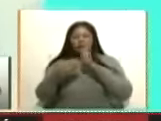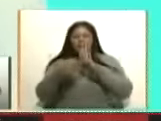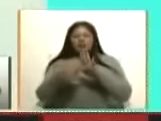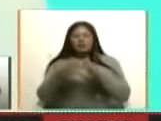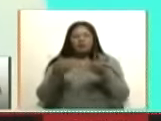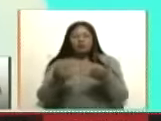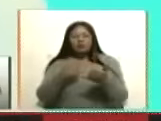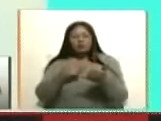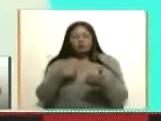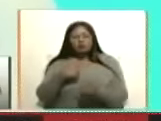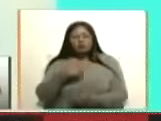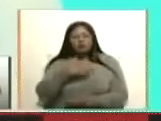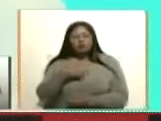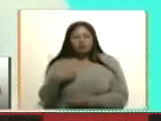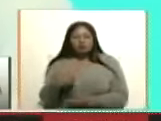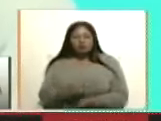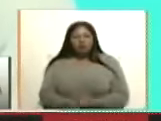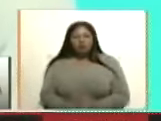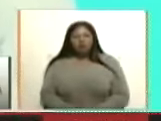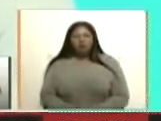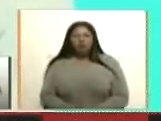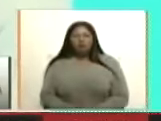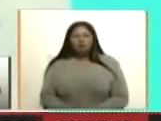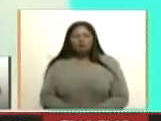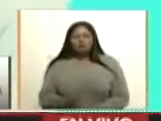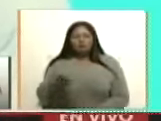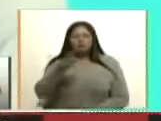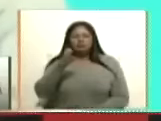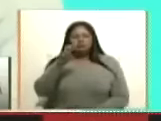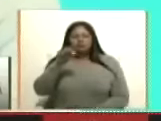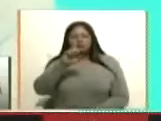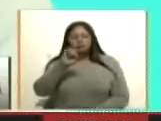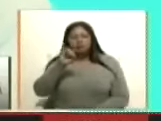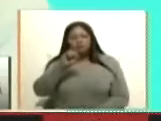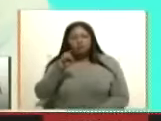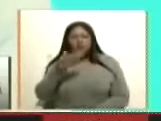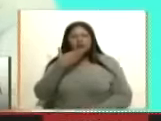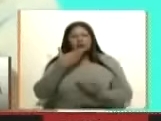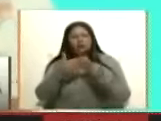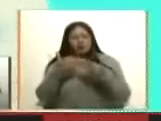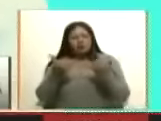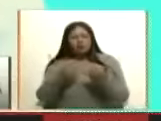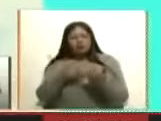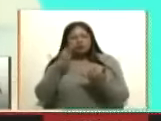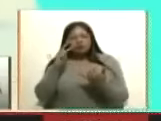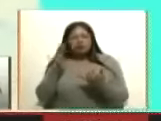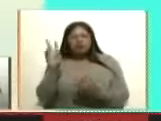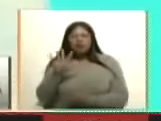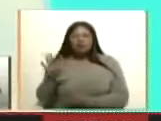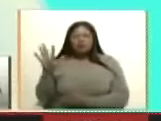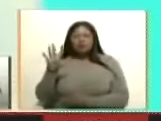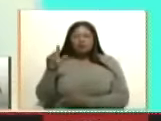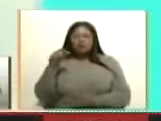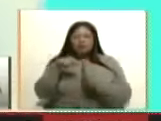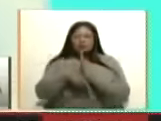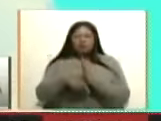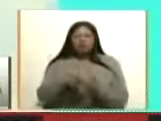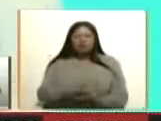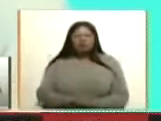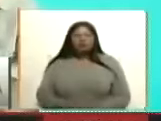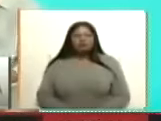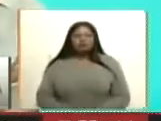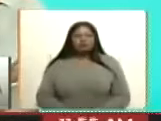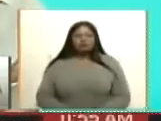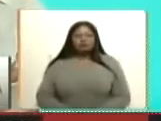quisiera que fuese Génesis la que desarrollara toda lo el agradecimiento que tenemos a la Venezuela profunda a la venezolanidad